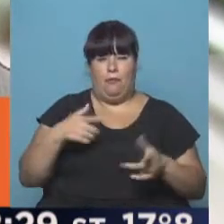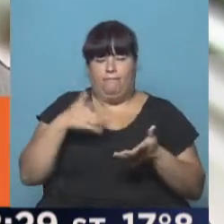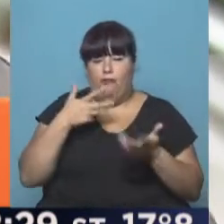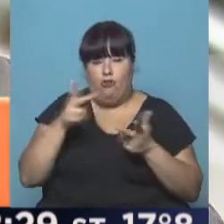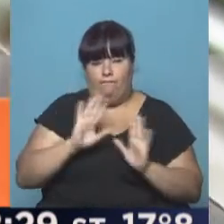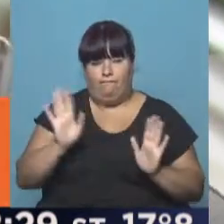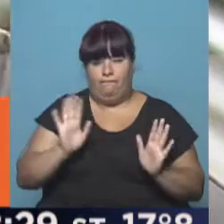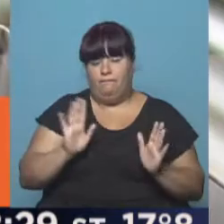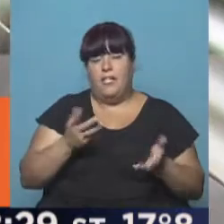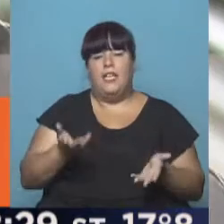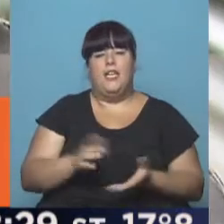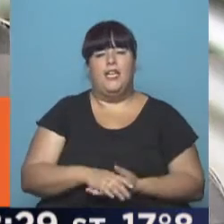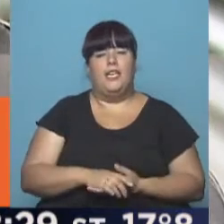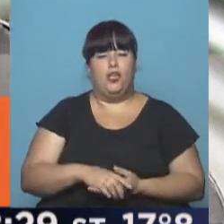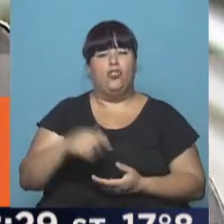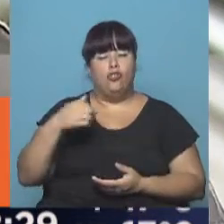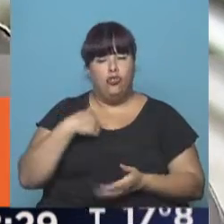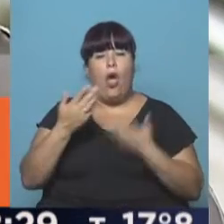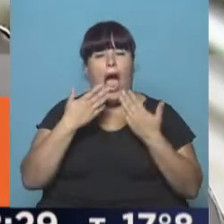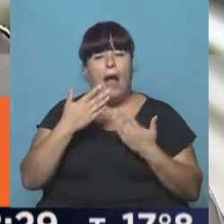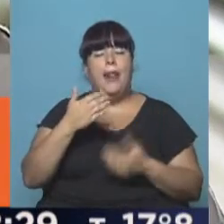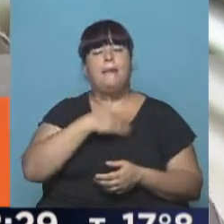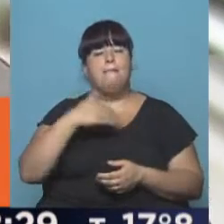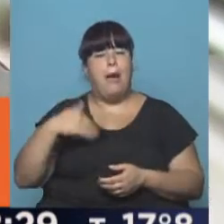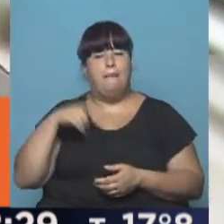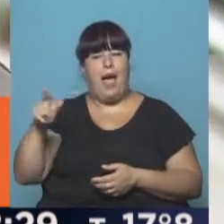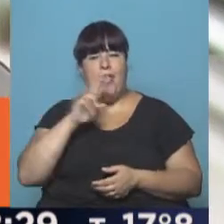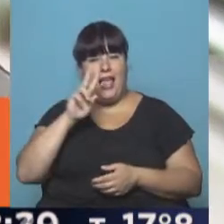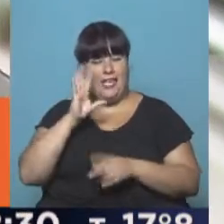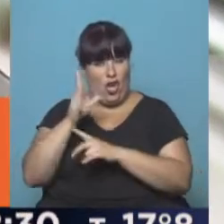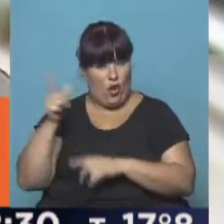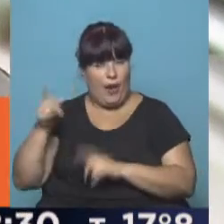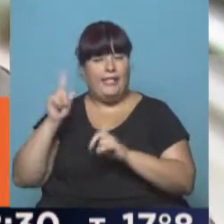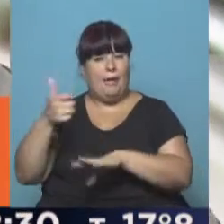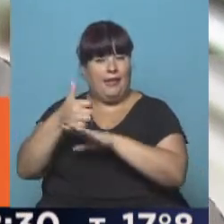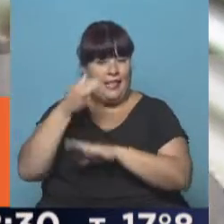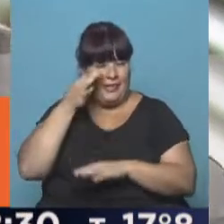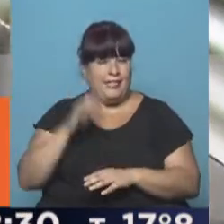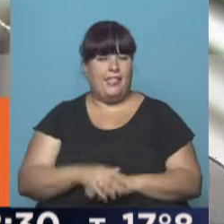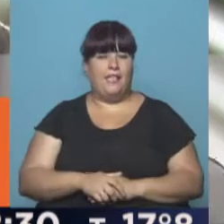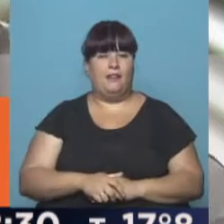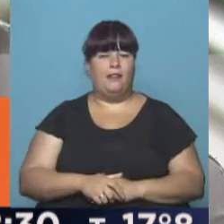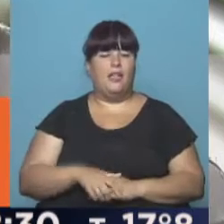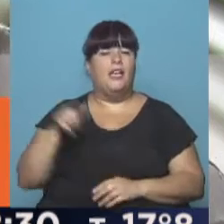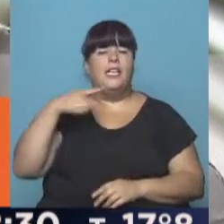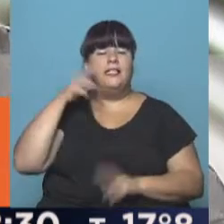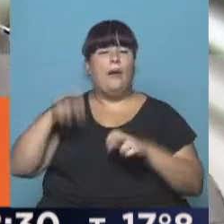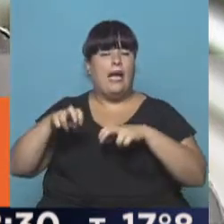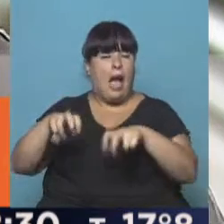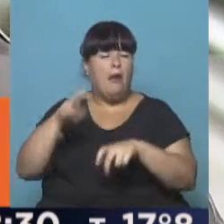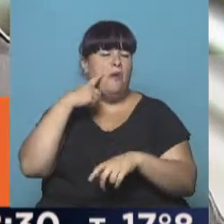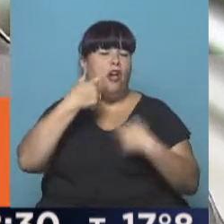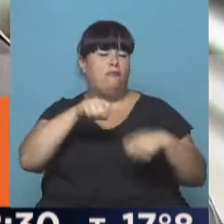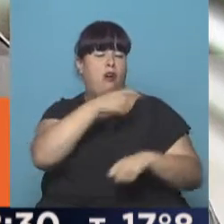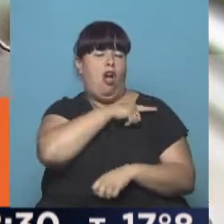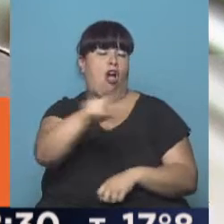tocar yo pude hablar con la madre de la chica que le robaron que también estaba allí ella venía denominando vieron pasar